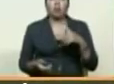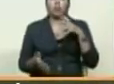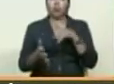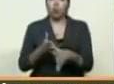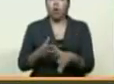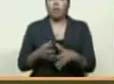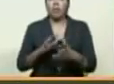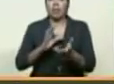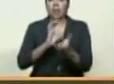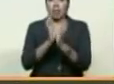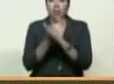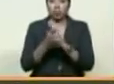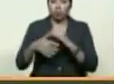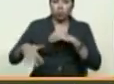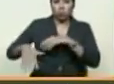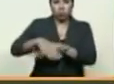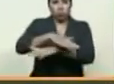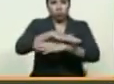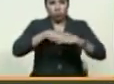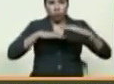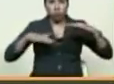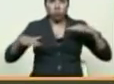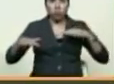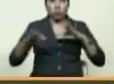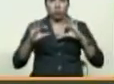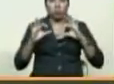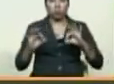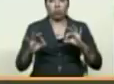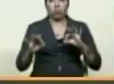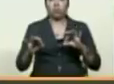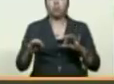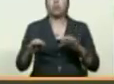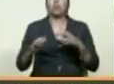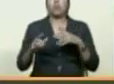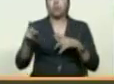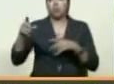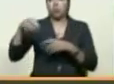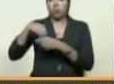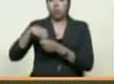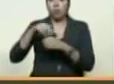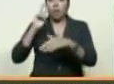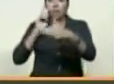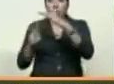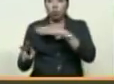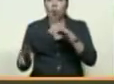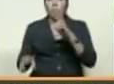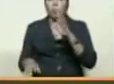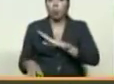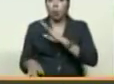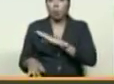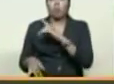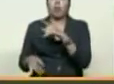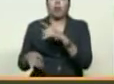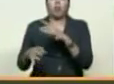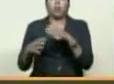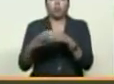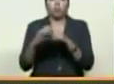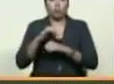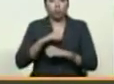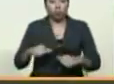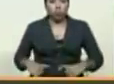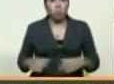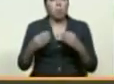geopolítica, militar, que tiene la Fuerza Armada Nacional Bolivariana y su resolución